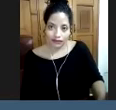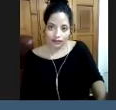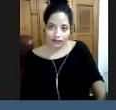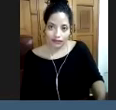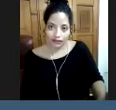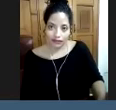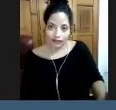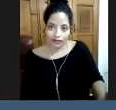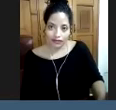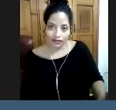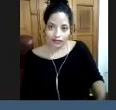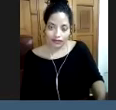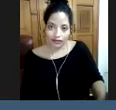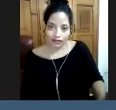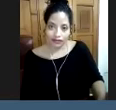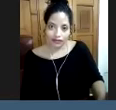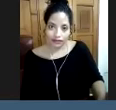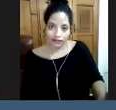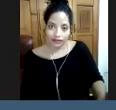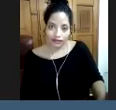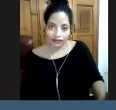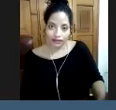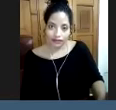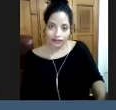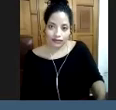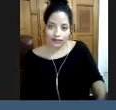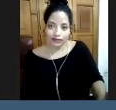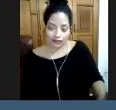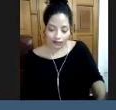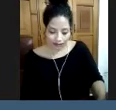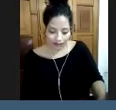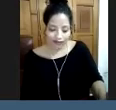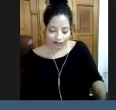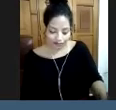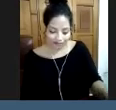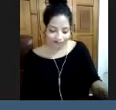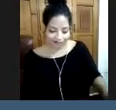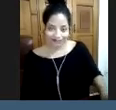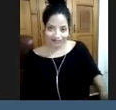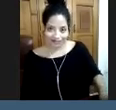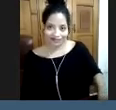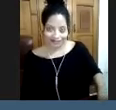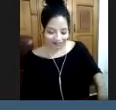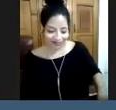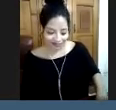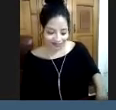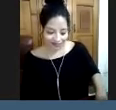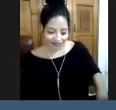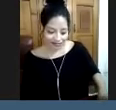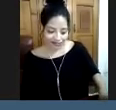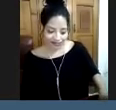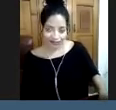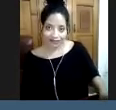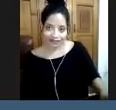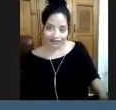de comunicación para poder hacer incidencia, para poder aprovechar también